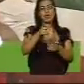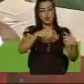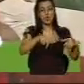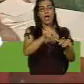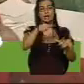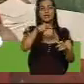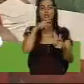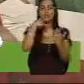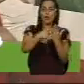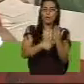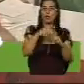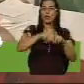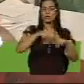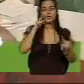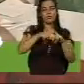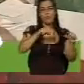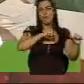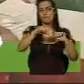se toman